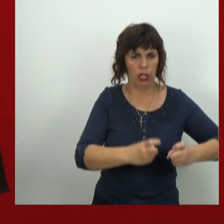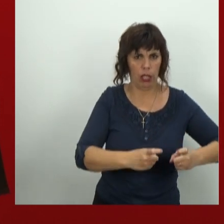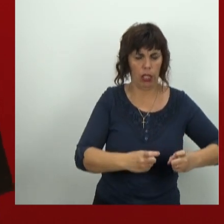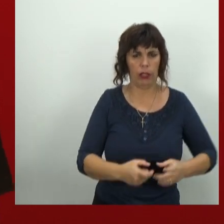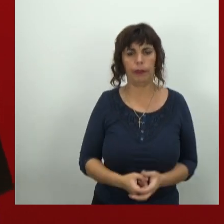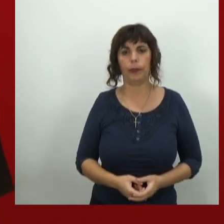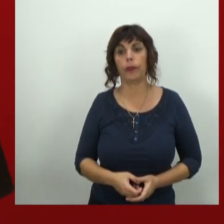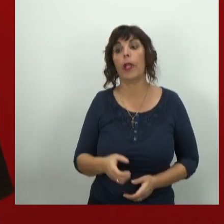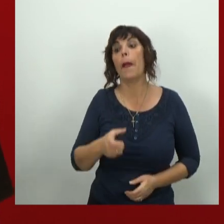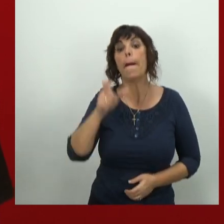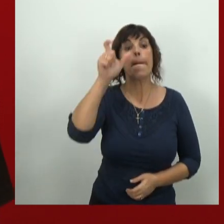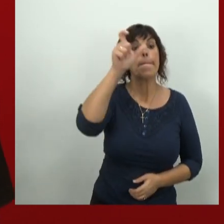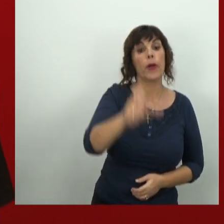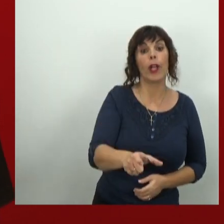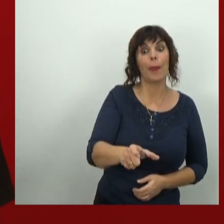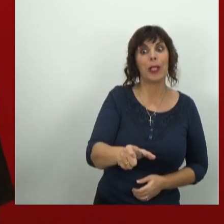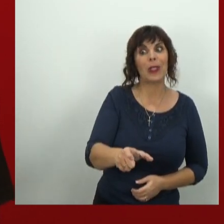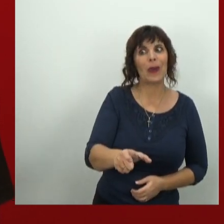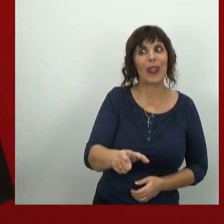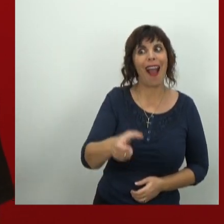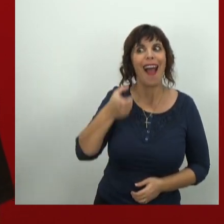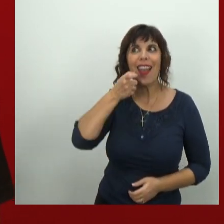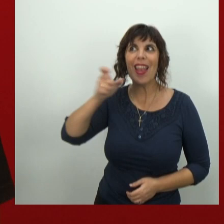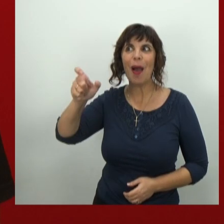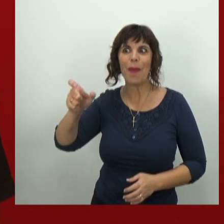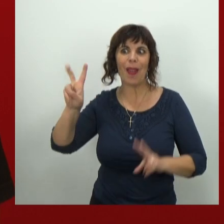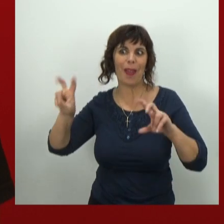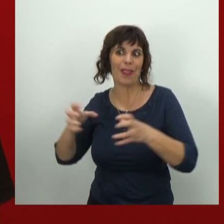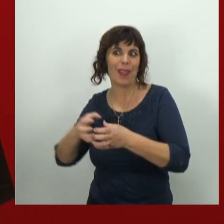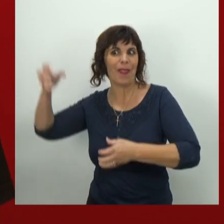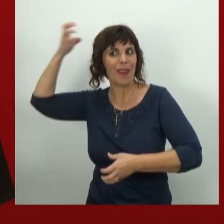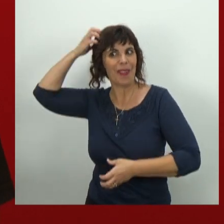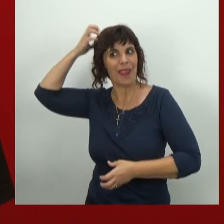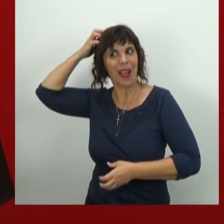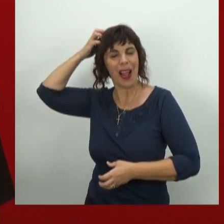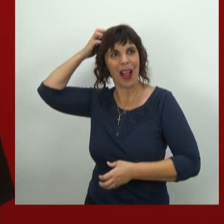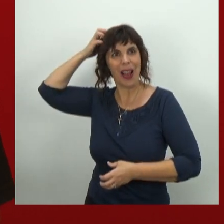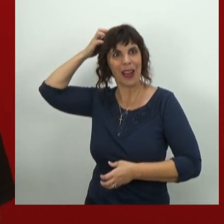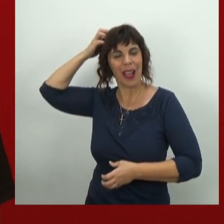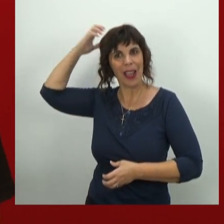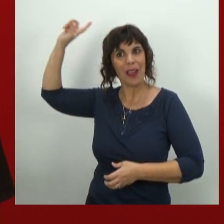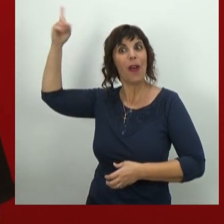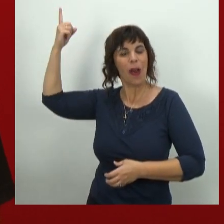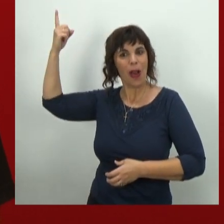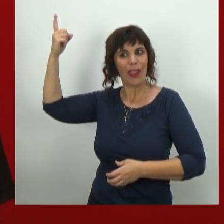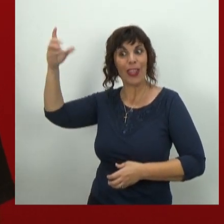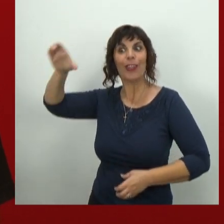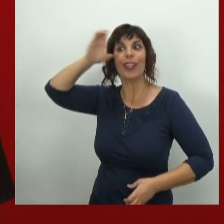cuando alguien oye la palabra del reino, los demonios tiemblan. ¿Por qué?